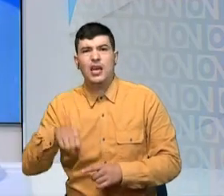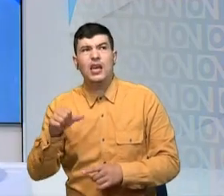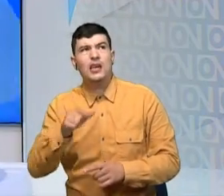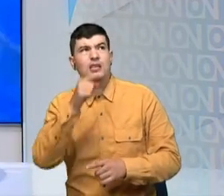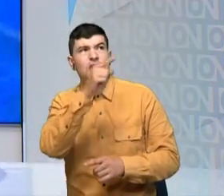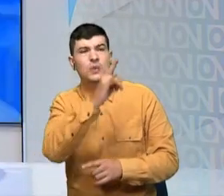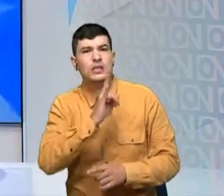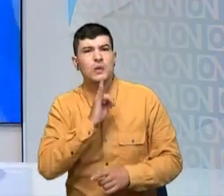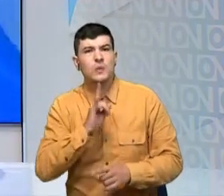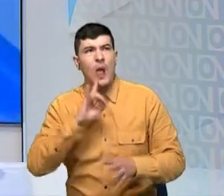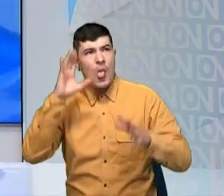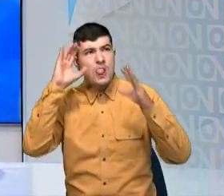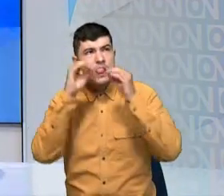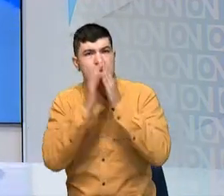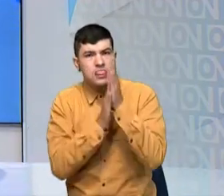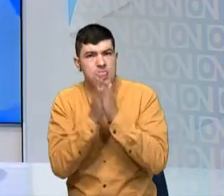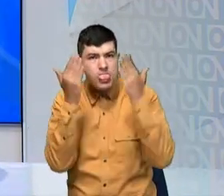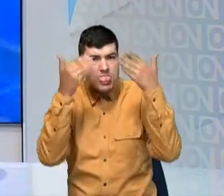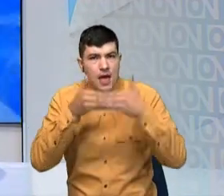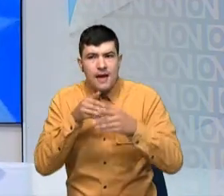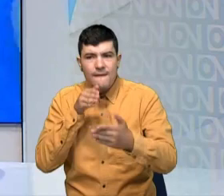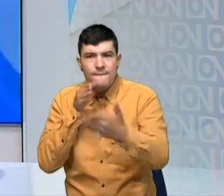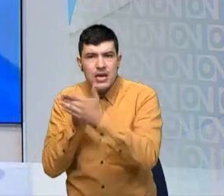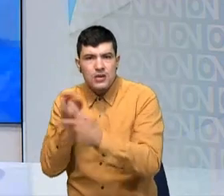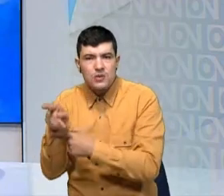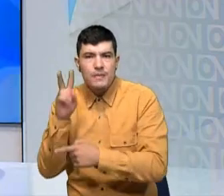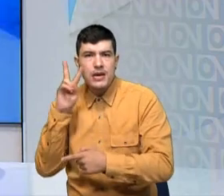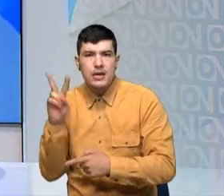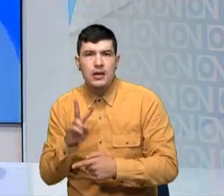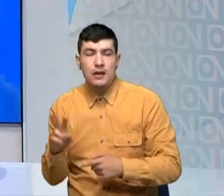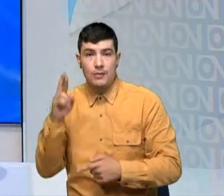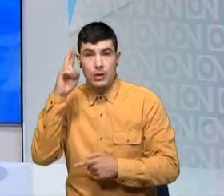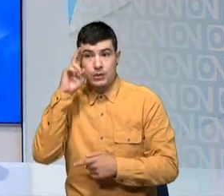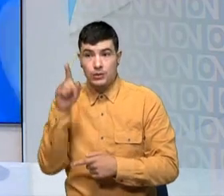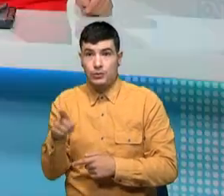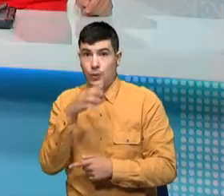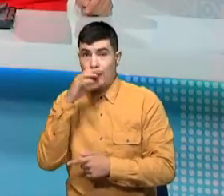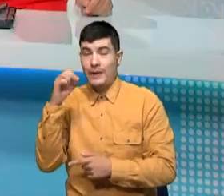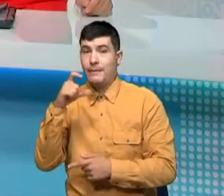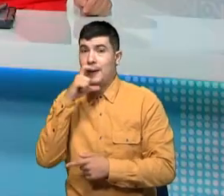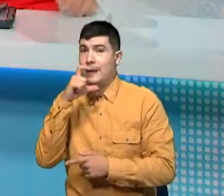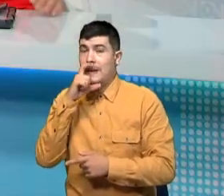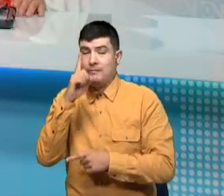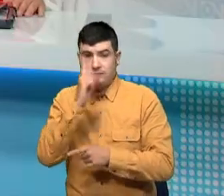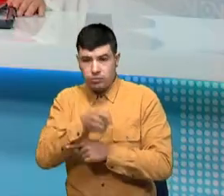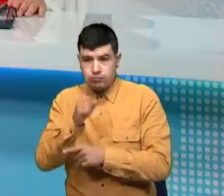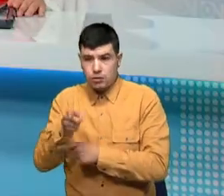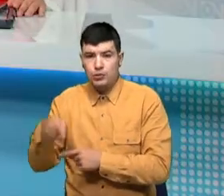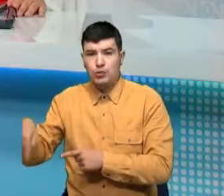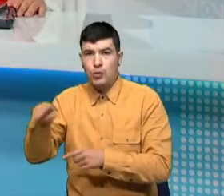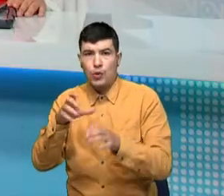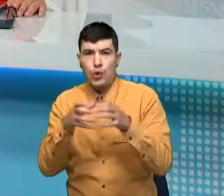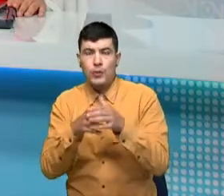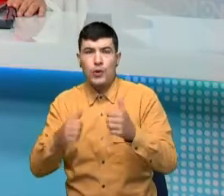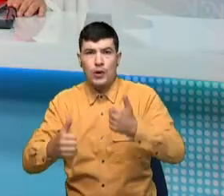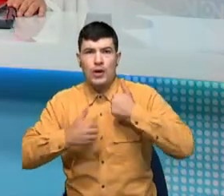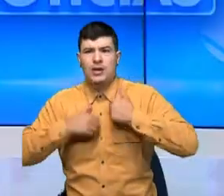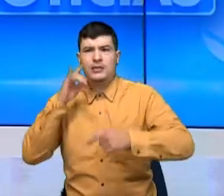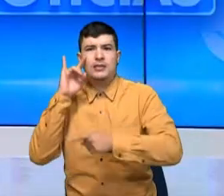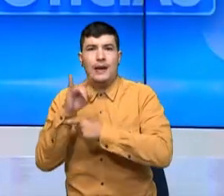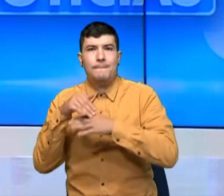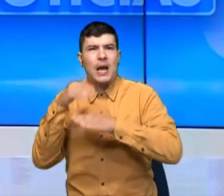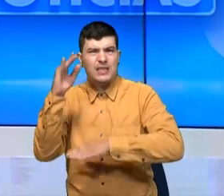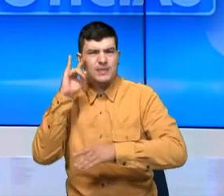motivo anunció también el fortalecimiento de las milicias para la defensa de la soberanía venezolana. Pues desde Caracas, al lado de su